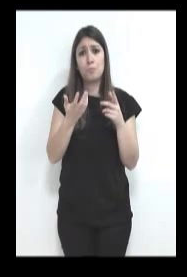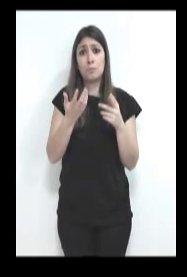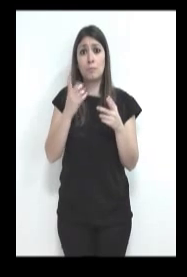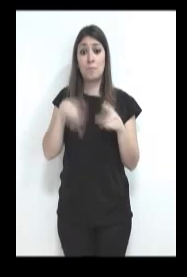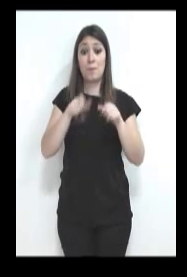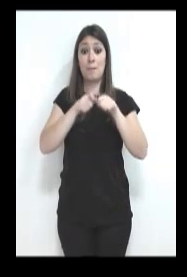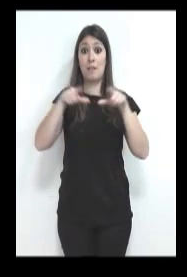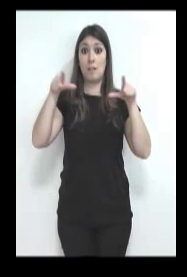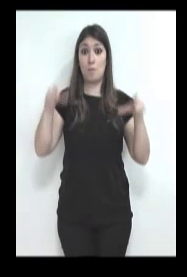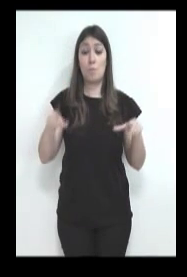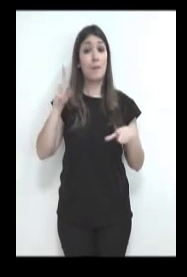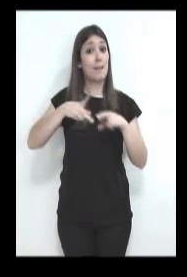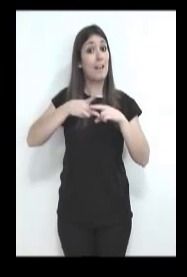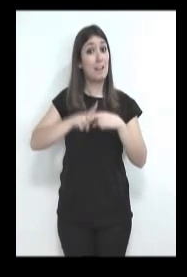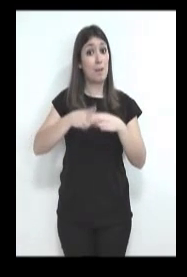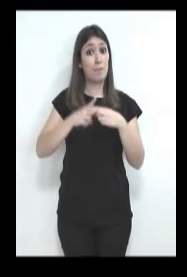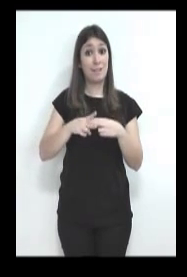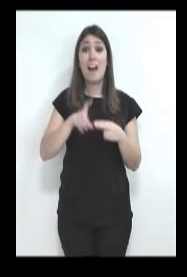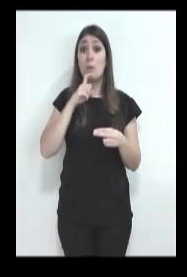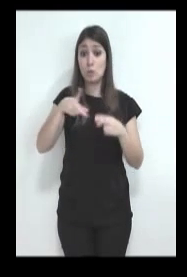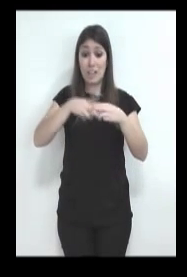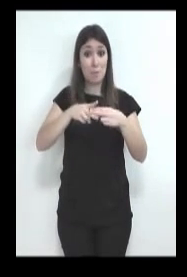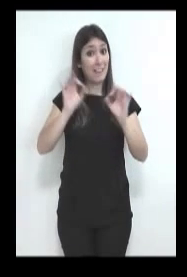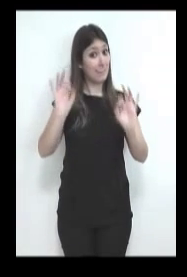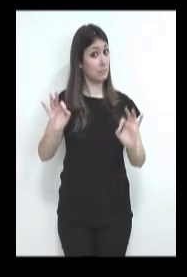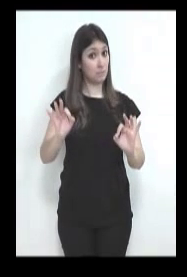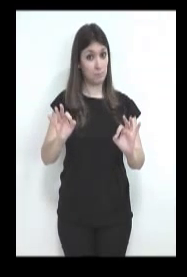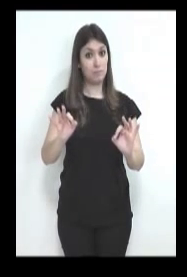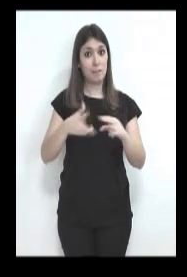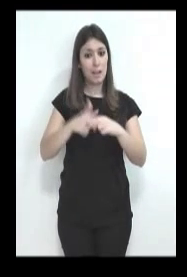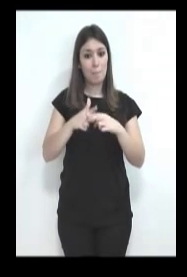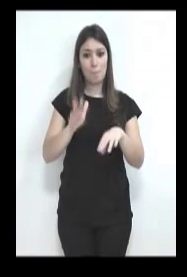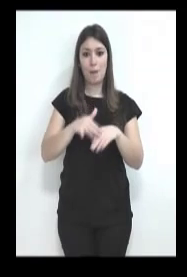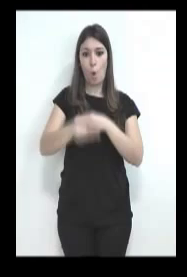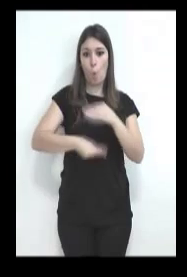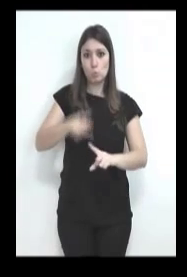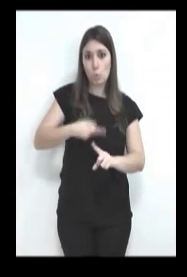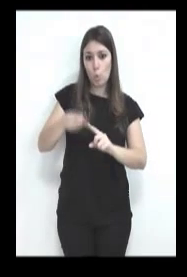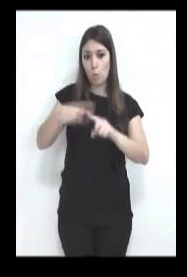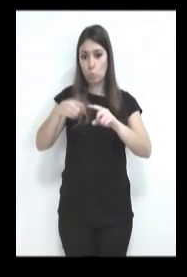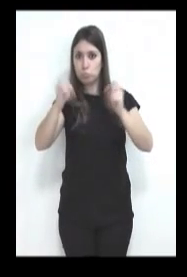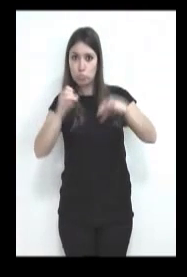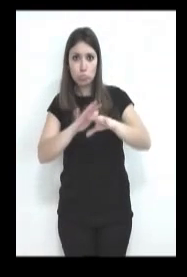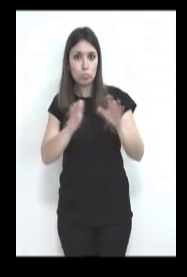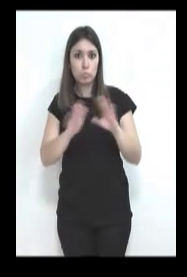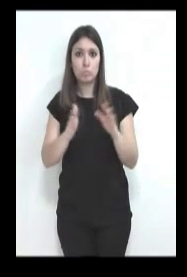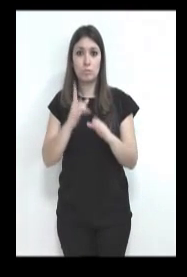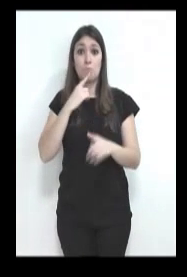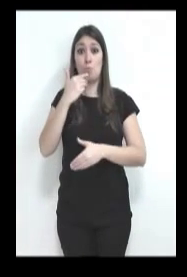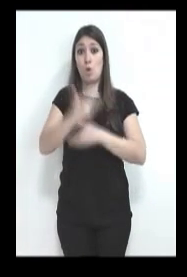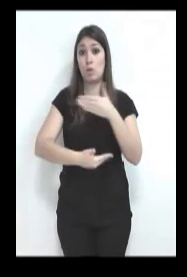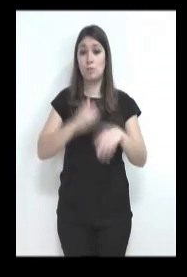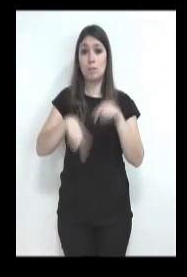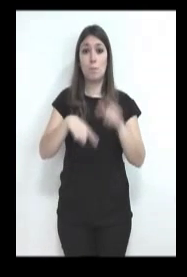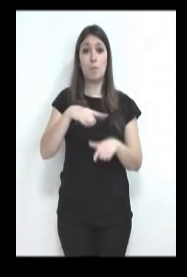las plataformas y herramientas, que no son más que herramientas disponibles para operar con ellos, desde el procesado de